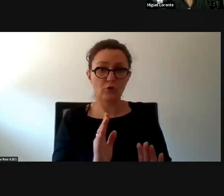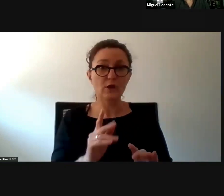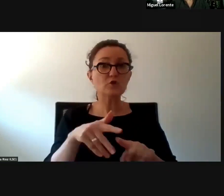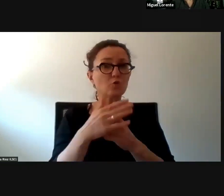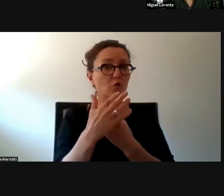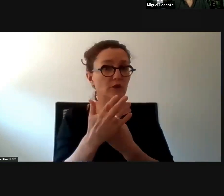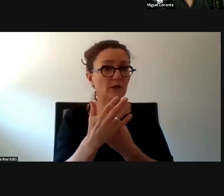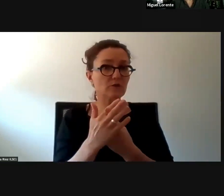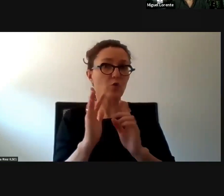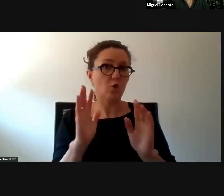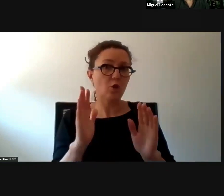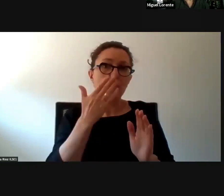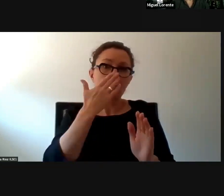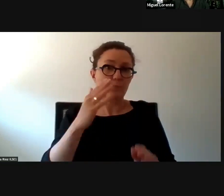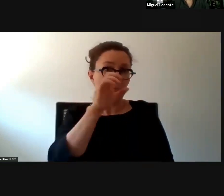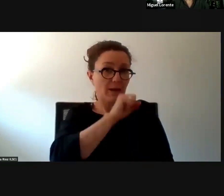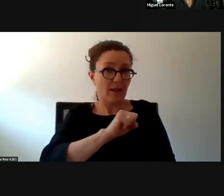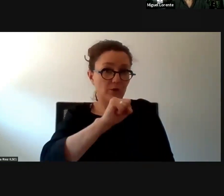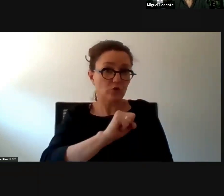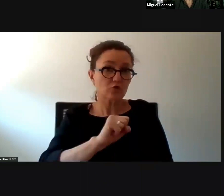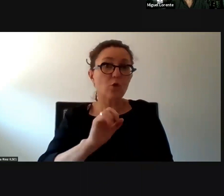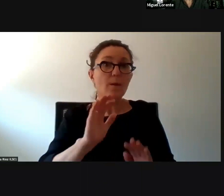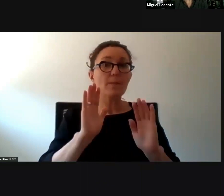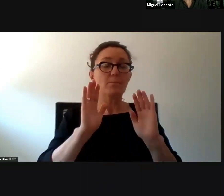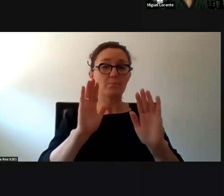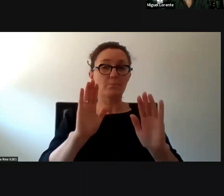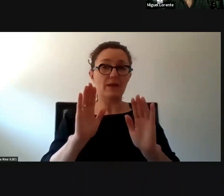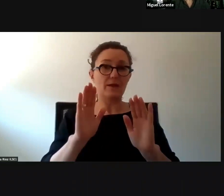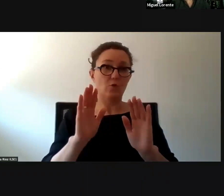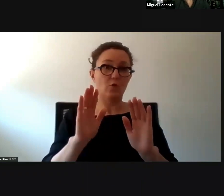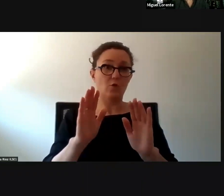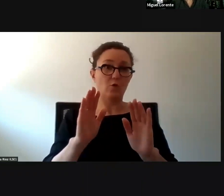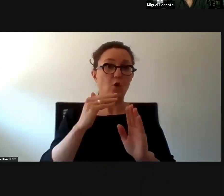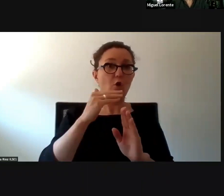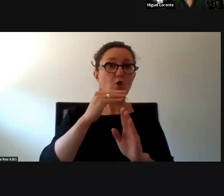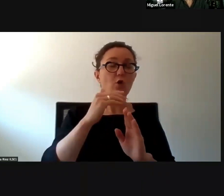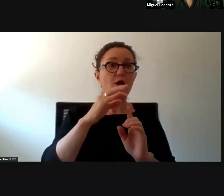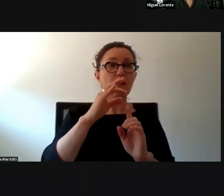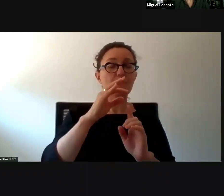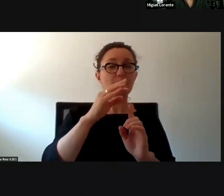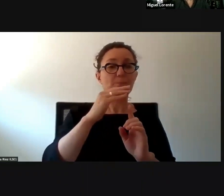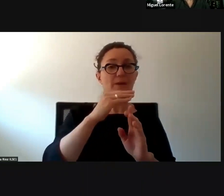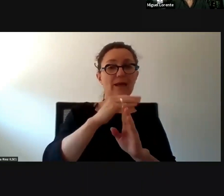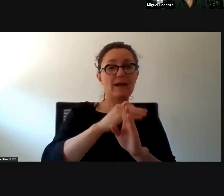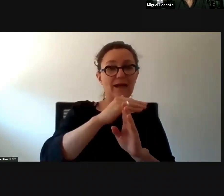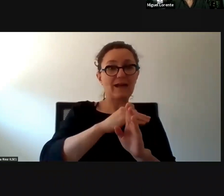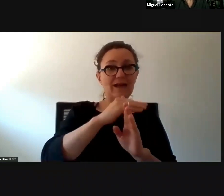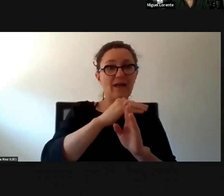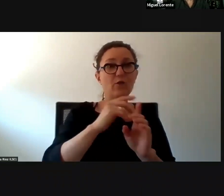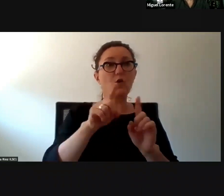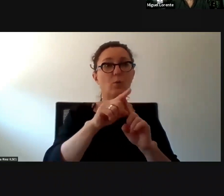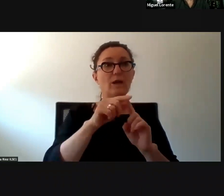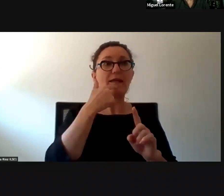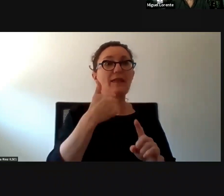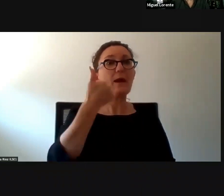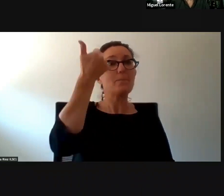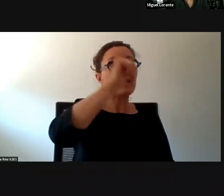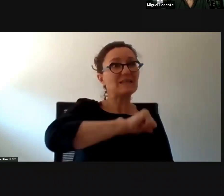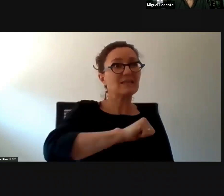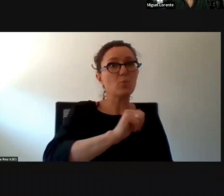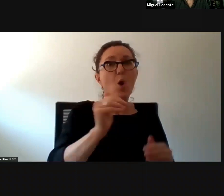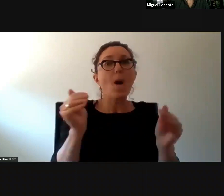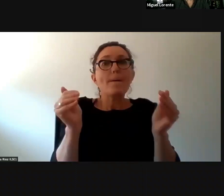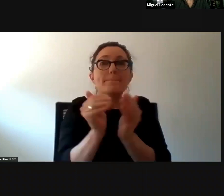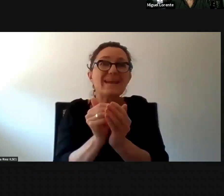maravilloso, ojo, pero teniéndolo en cuenta como grado de expresión del machismo, tenemos que entender que ese grado de